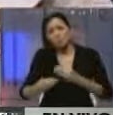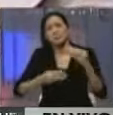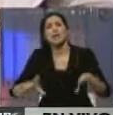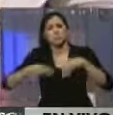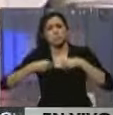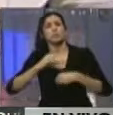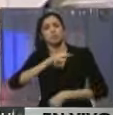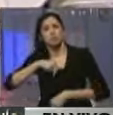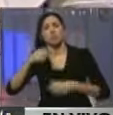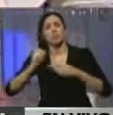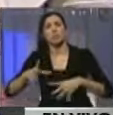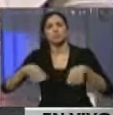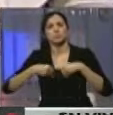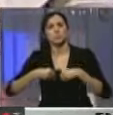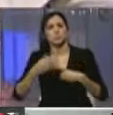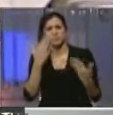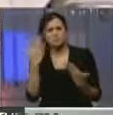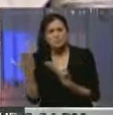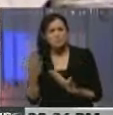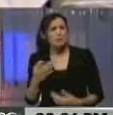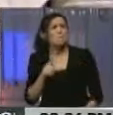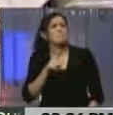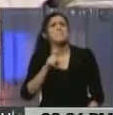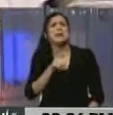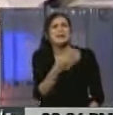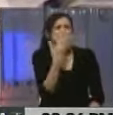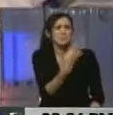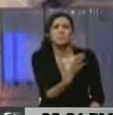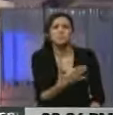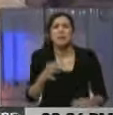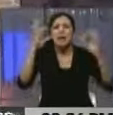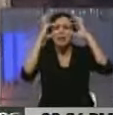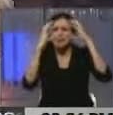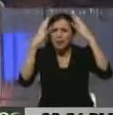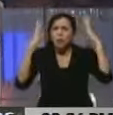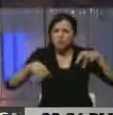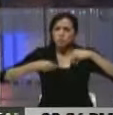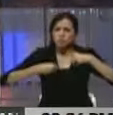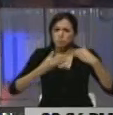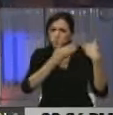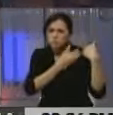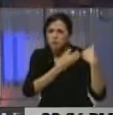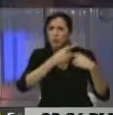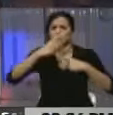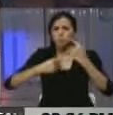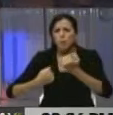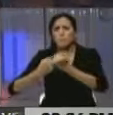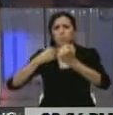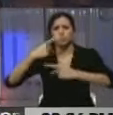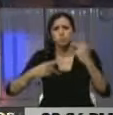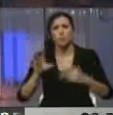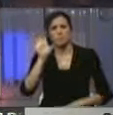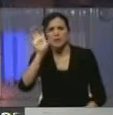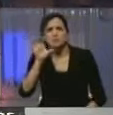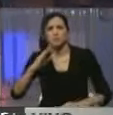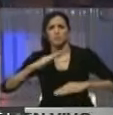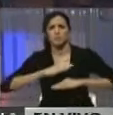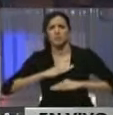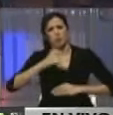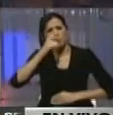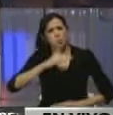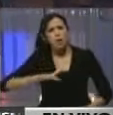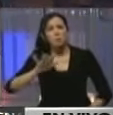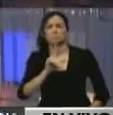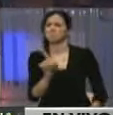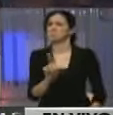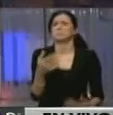¿Ustedes ven a este parásito Ramos Alluc poniéndose al frente de los procesos productivos del país para satisfacer las necesidades del